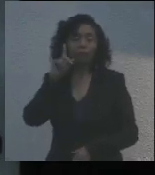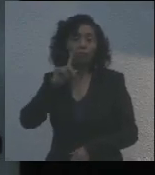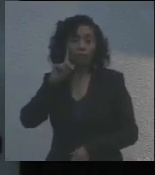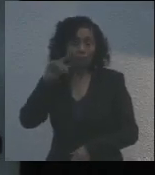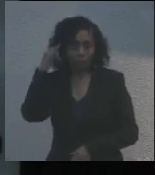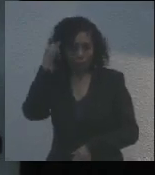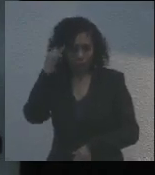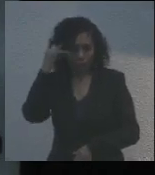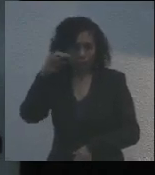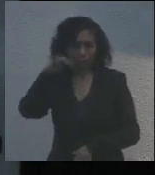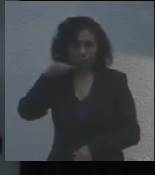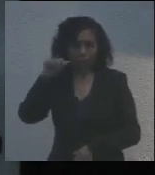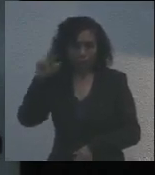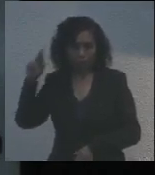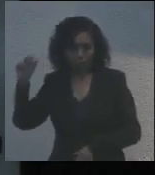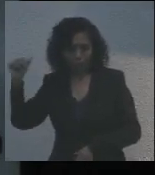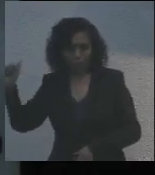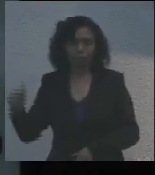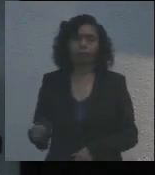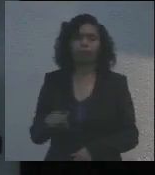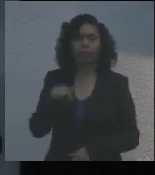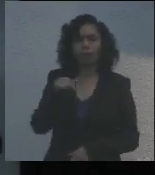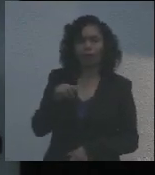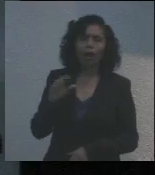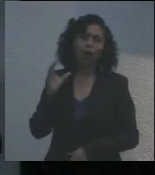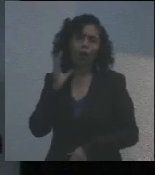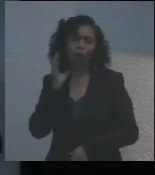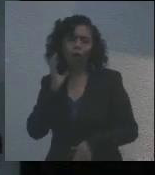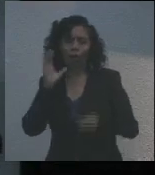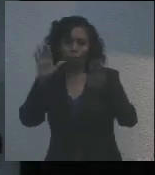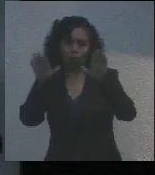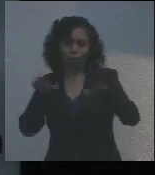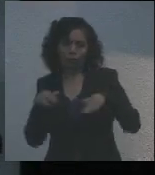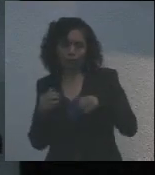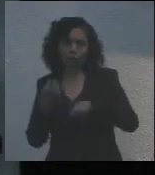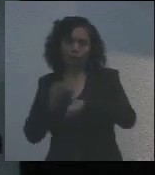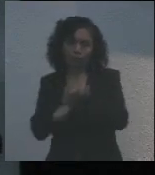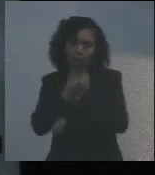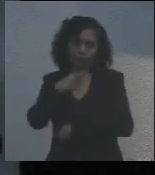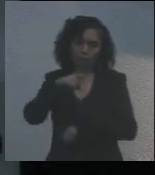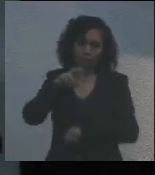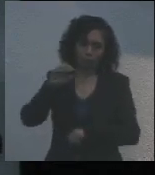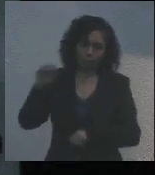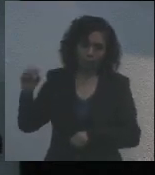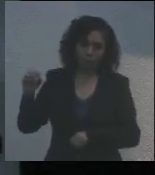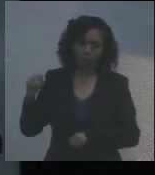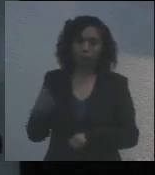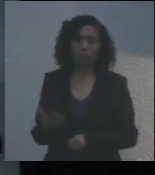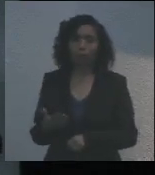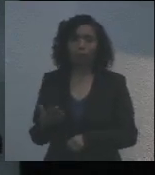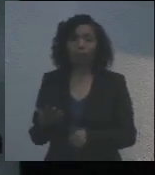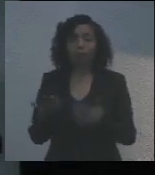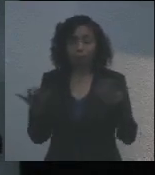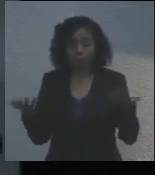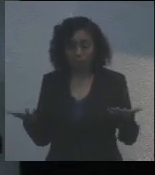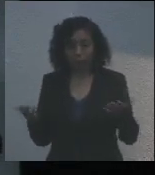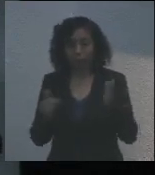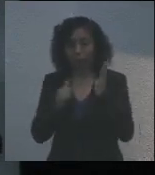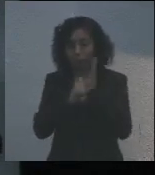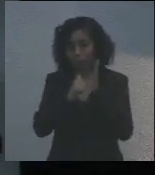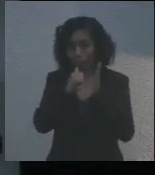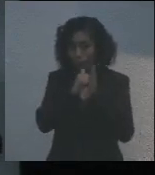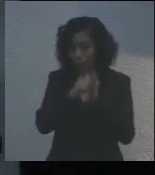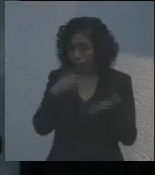honorable 16ta legislatura constitucional del Estado libre y soberano de Quintana ro decreta artículo